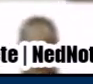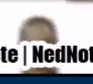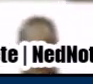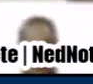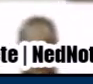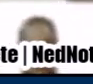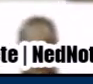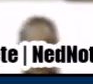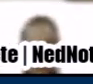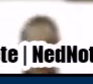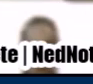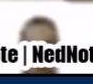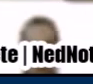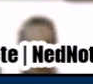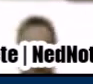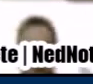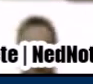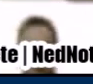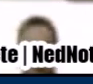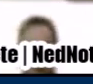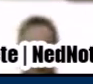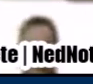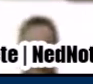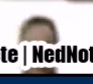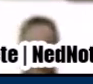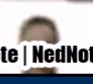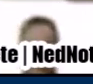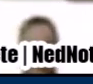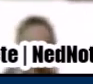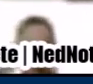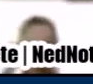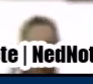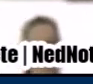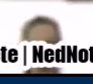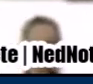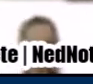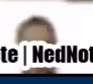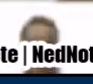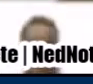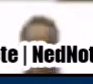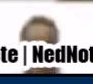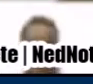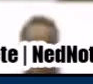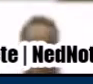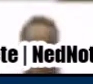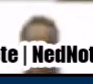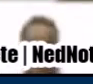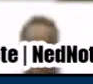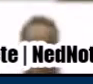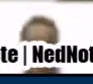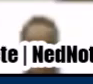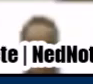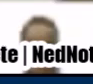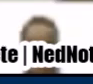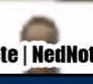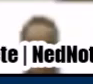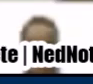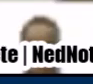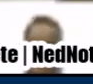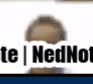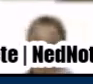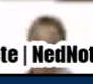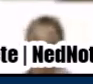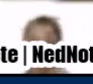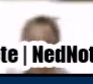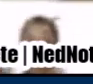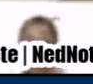poder solucionar la crisis en Venezuela, para poder respetar las garantías constitucionales de todos los factores, porque nosotros no estamos pidiendo